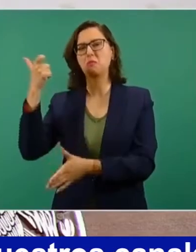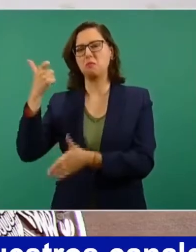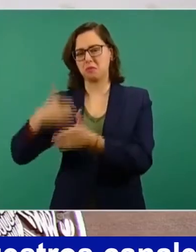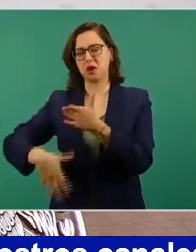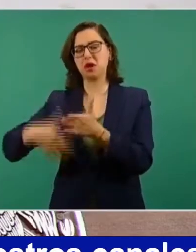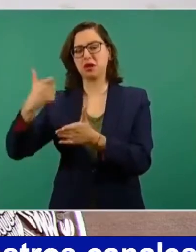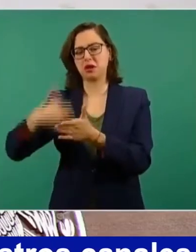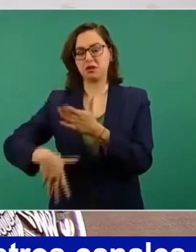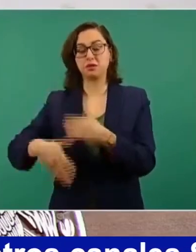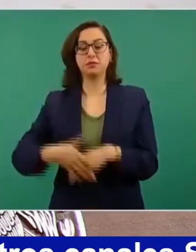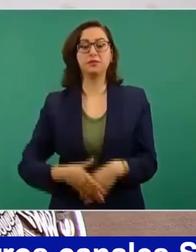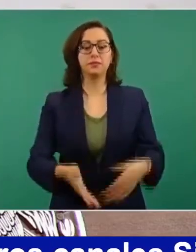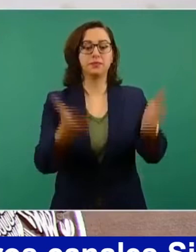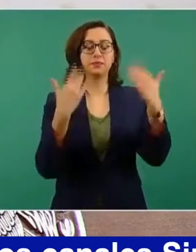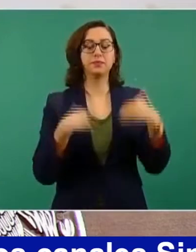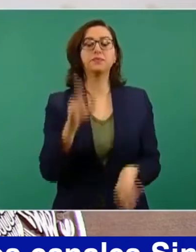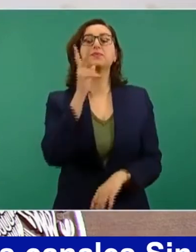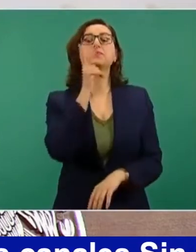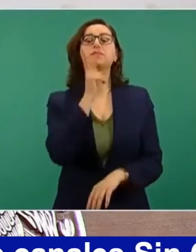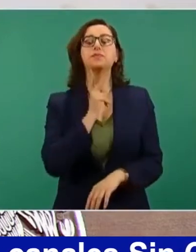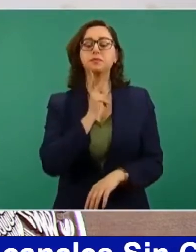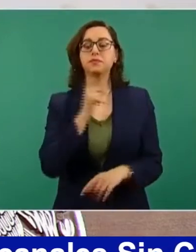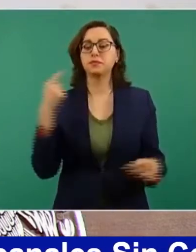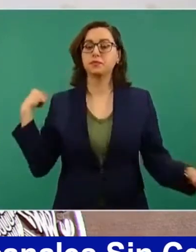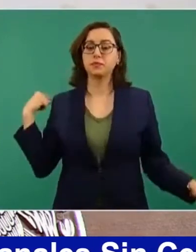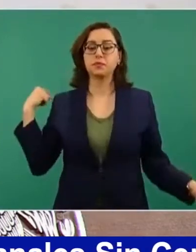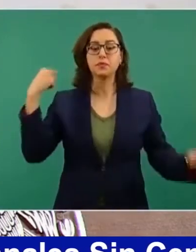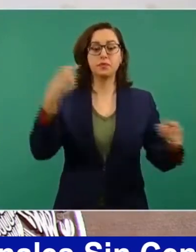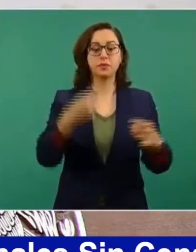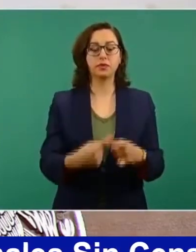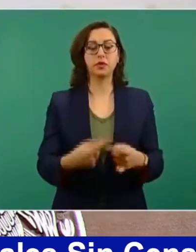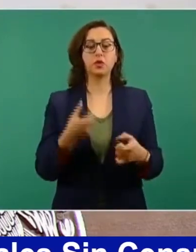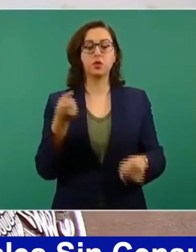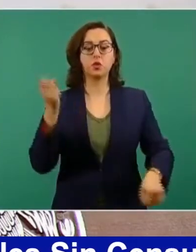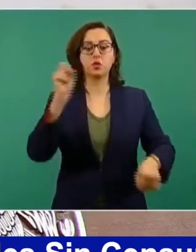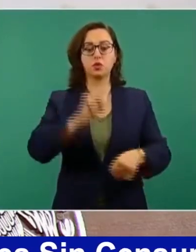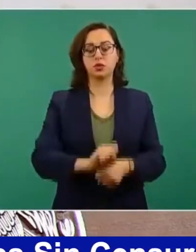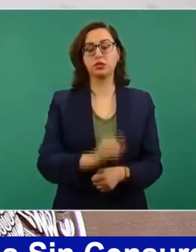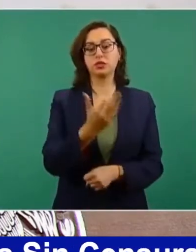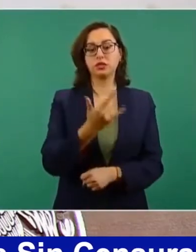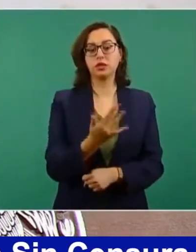nuevamente observa un descenso respecto a la semana previa, al promediar